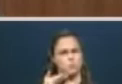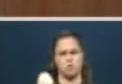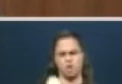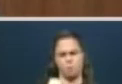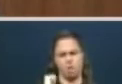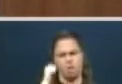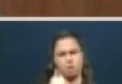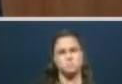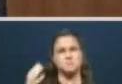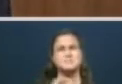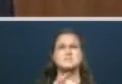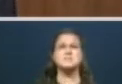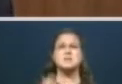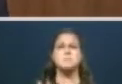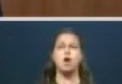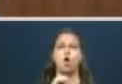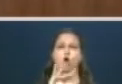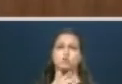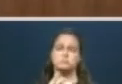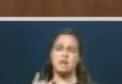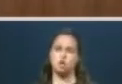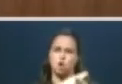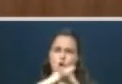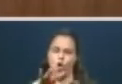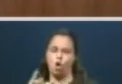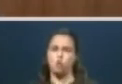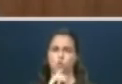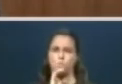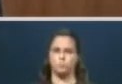en esta legislatura es el relativo a la ordenación del territorio